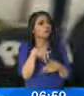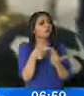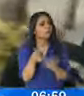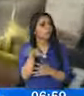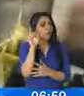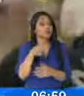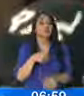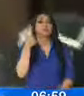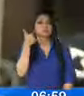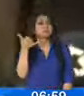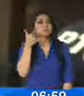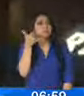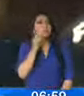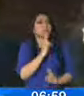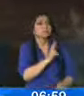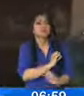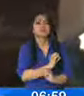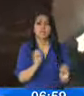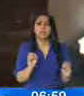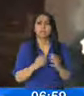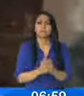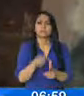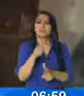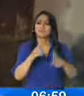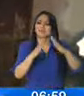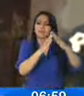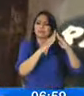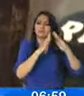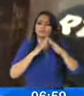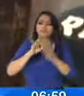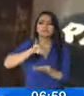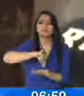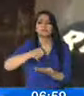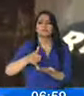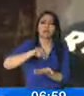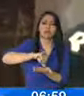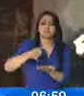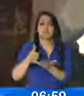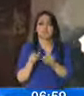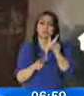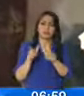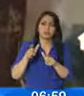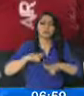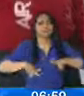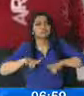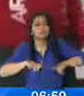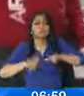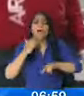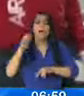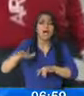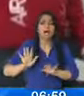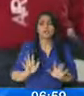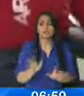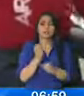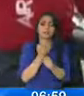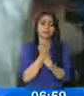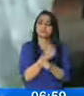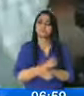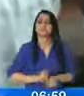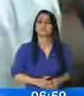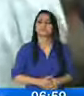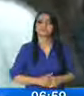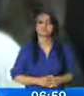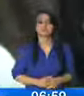llamé y no me contestó nada la cooperativa ahí ahí como informales hablando pasajer des la provincia